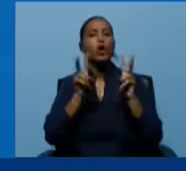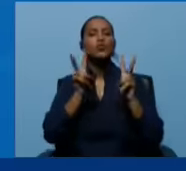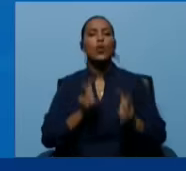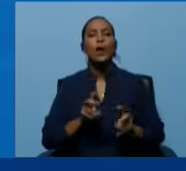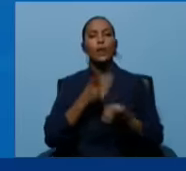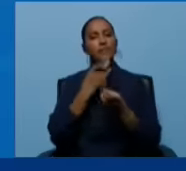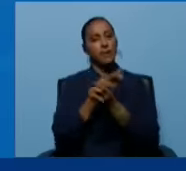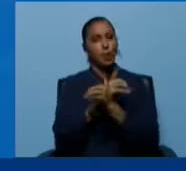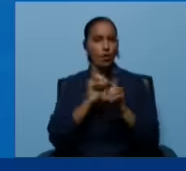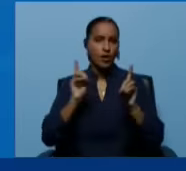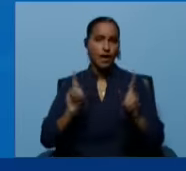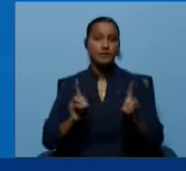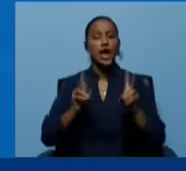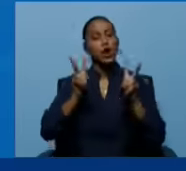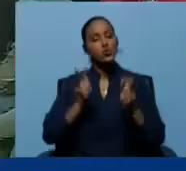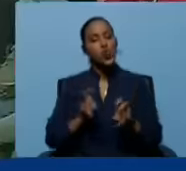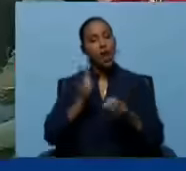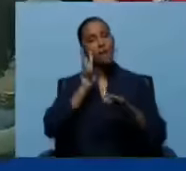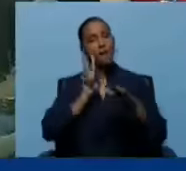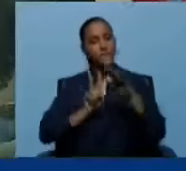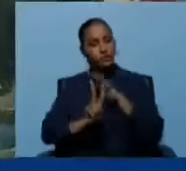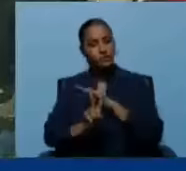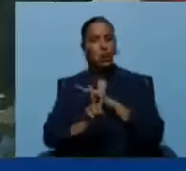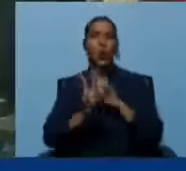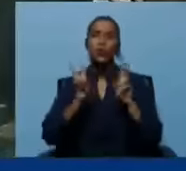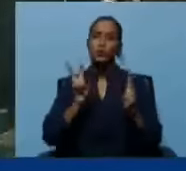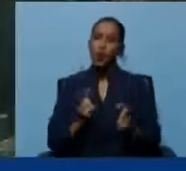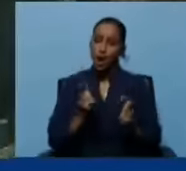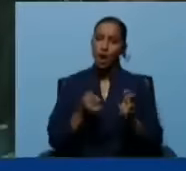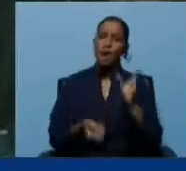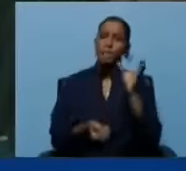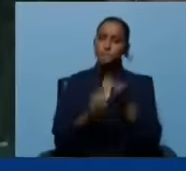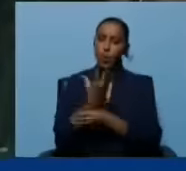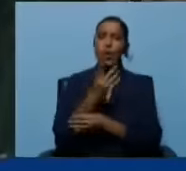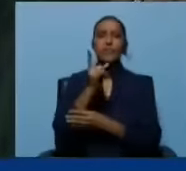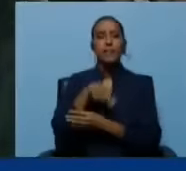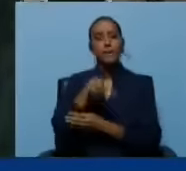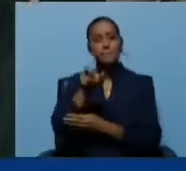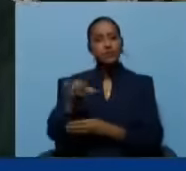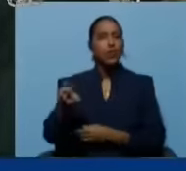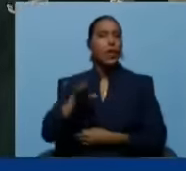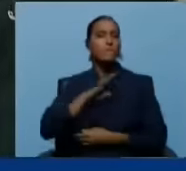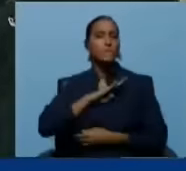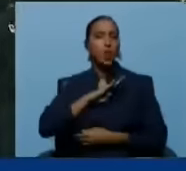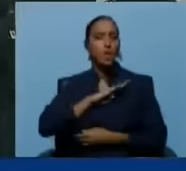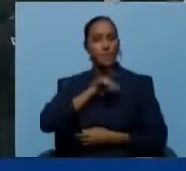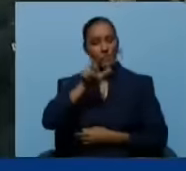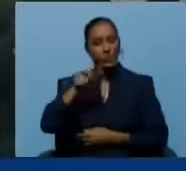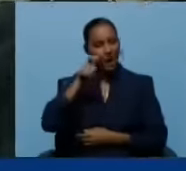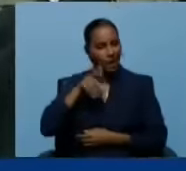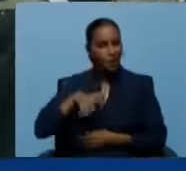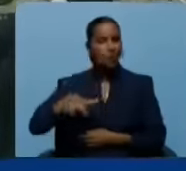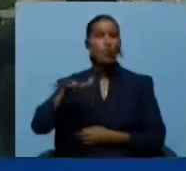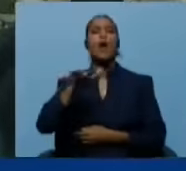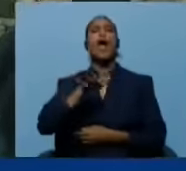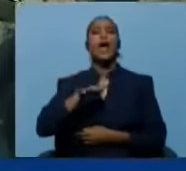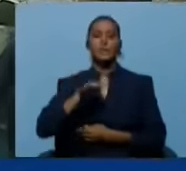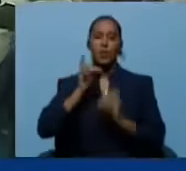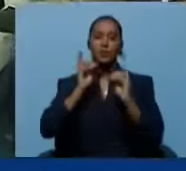paradigmas, una democracia directa, una democracia popular, una democracia verdadera.